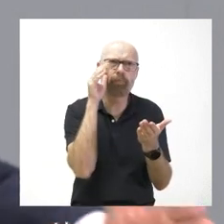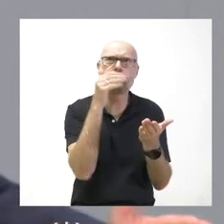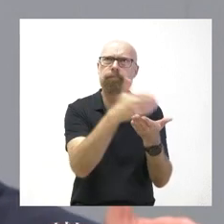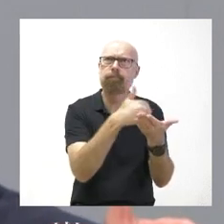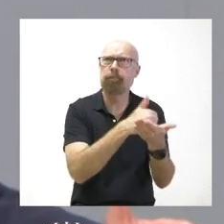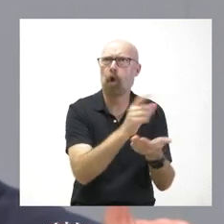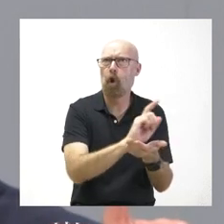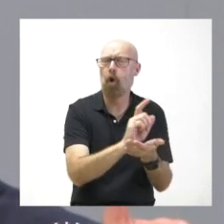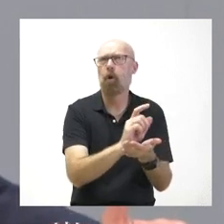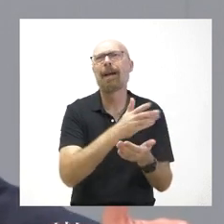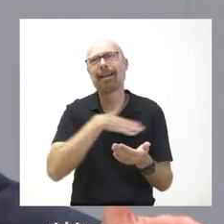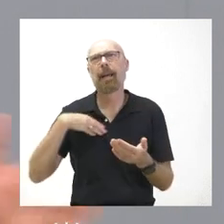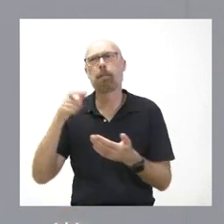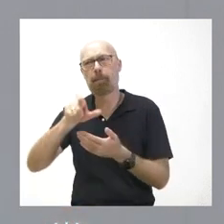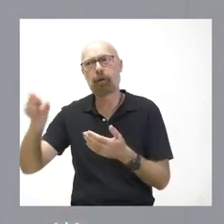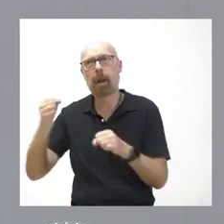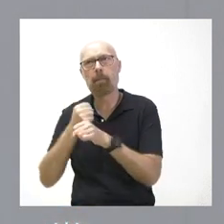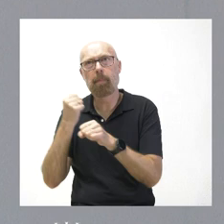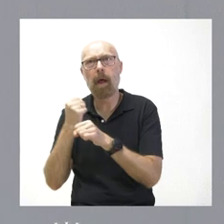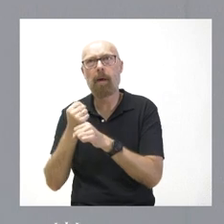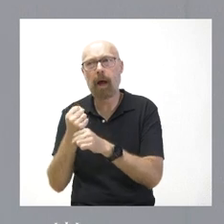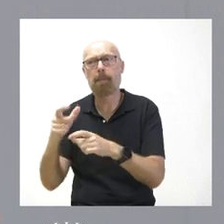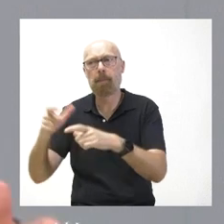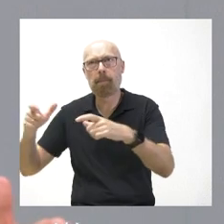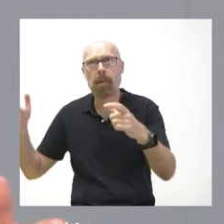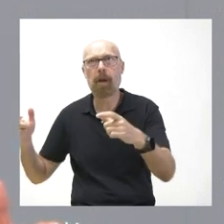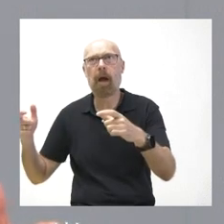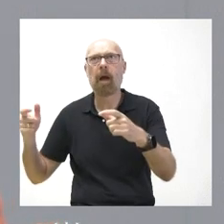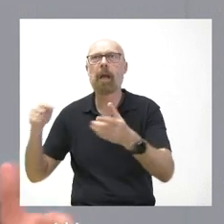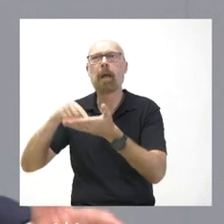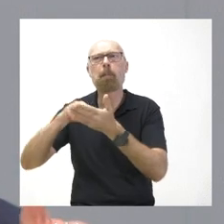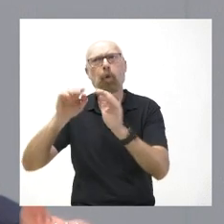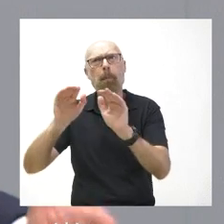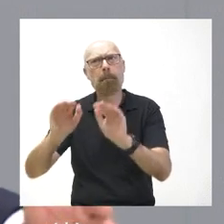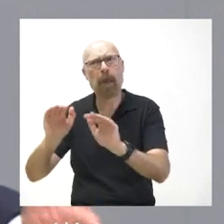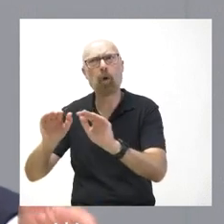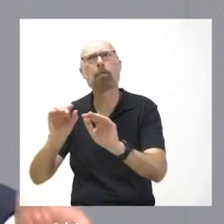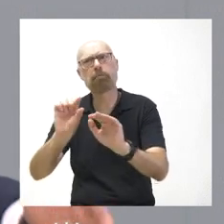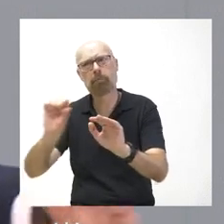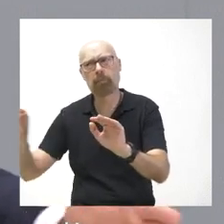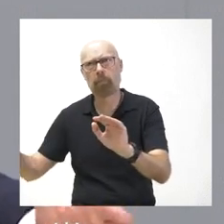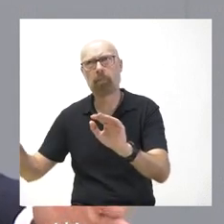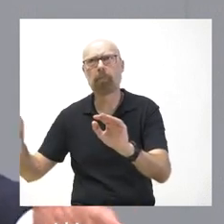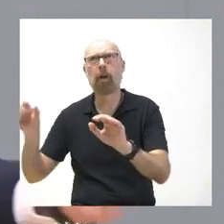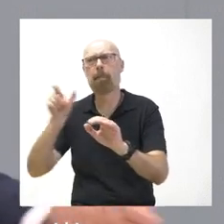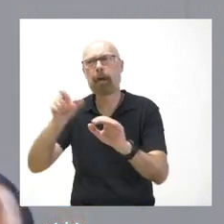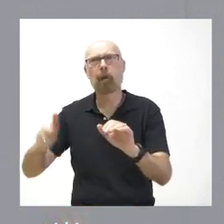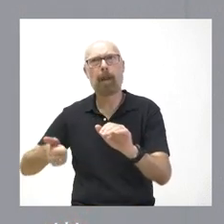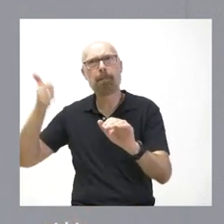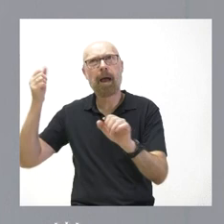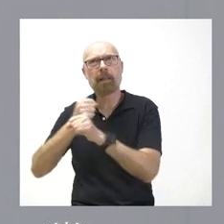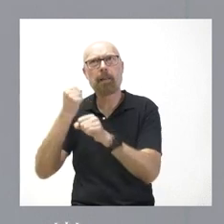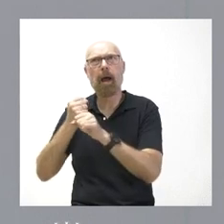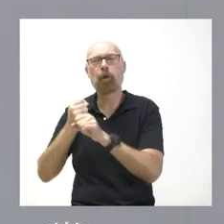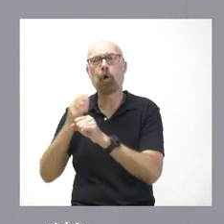cada vez trabajen más Aunque todos paguen un poco menos de impuestos al final muchas personas más trabajando son capaces en